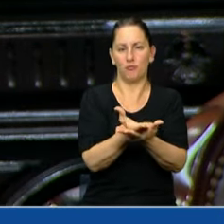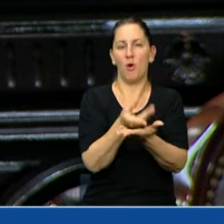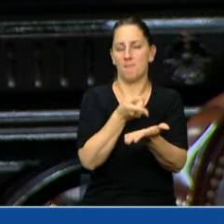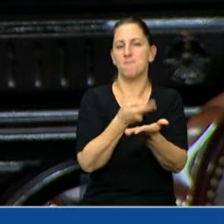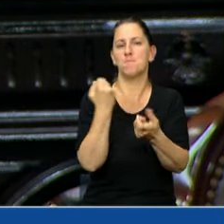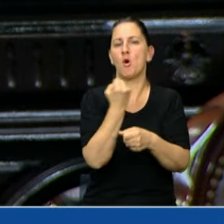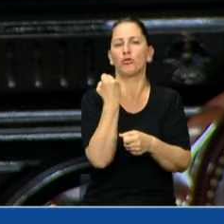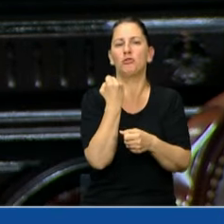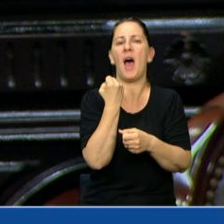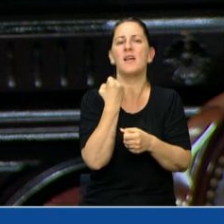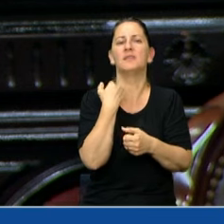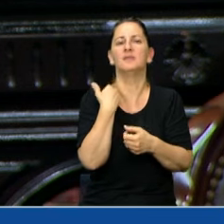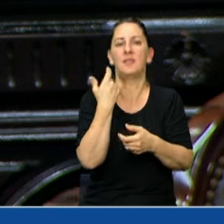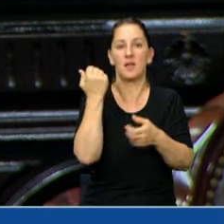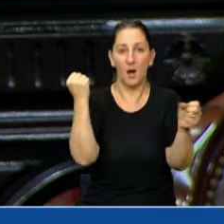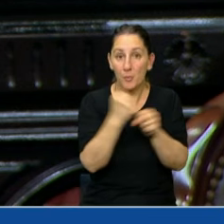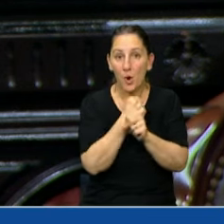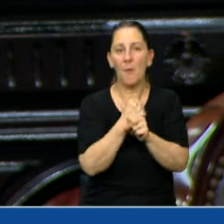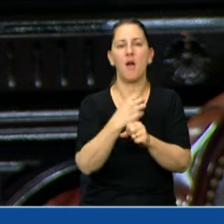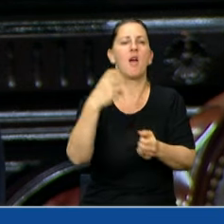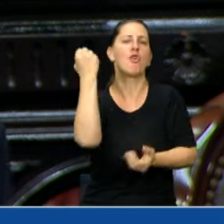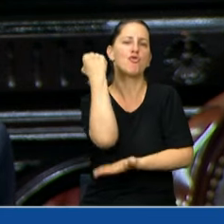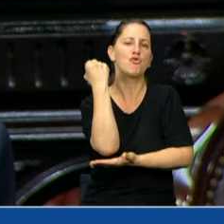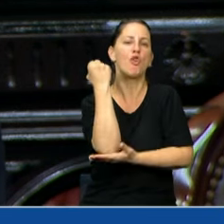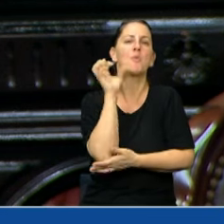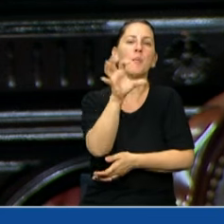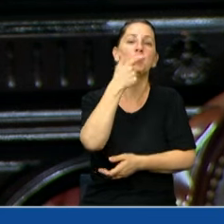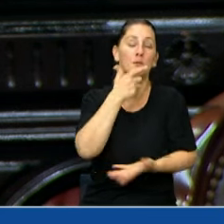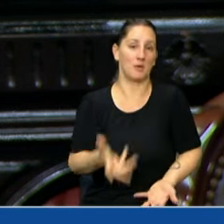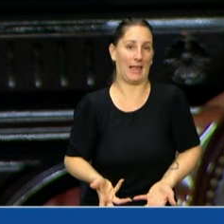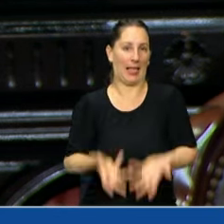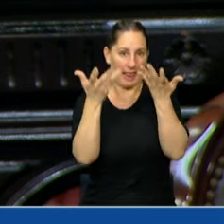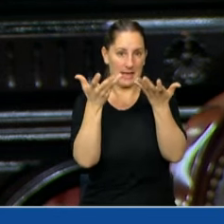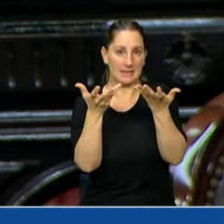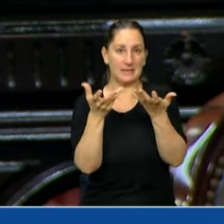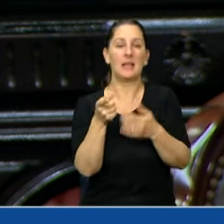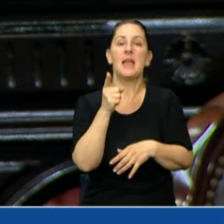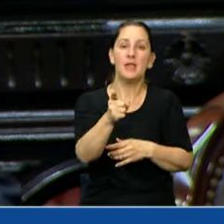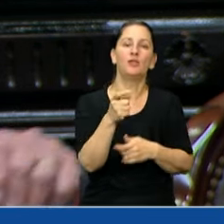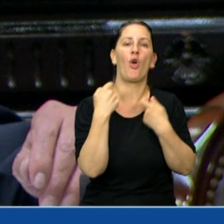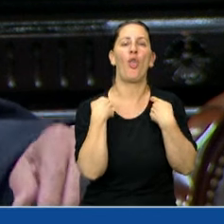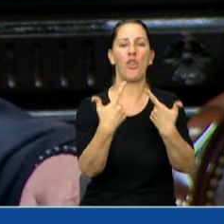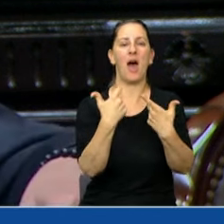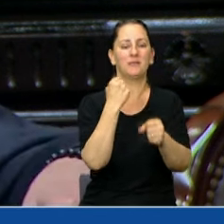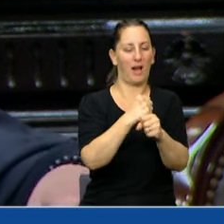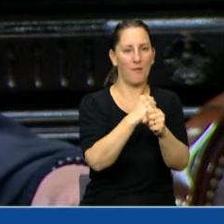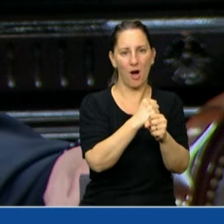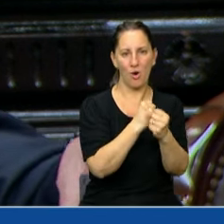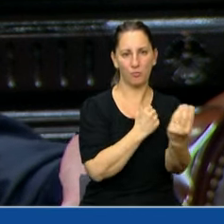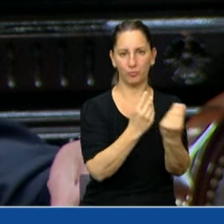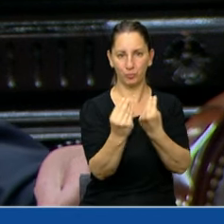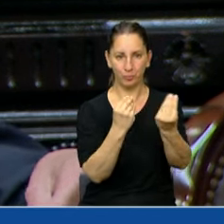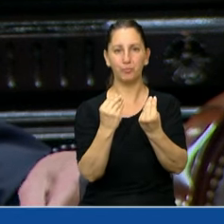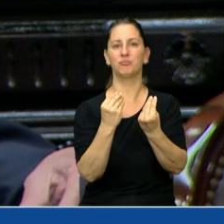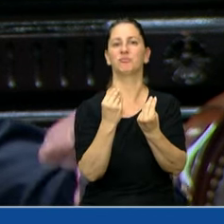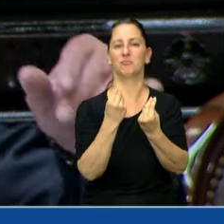contribuir al crecimiento económico de mi provincia generando también más trabajo y